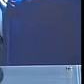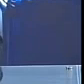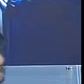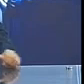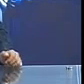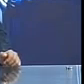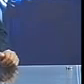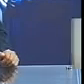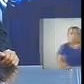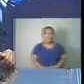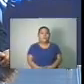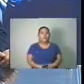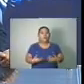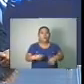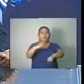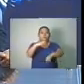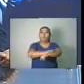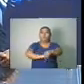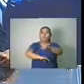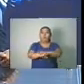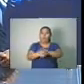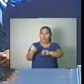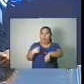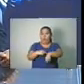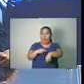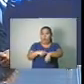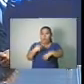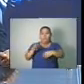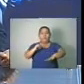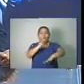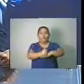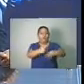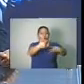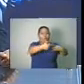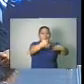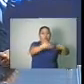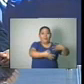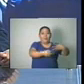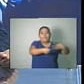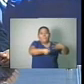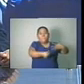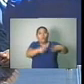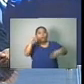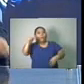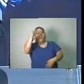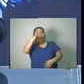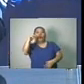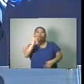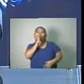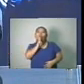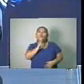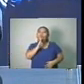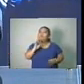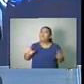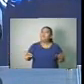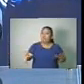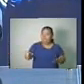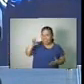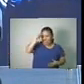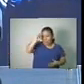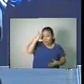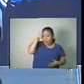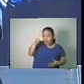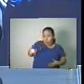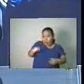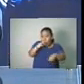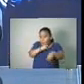100 delincuentes han sido detenidos en las primeras horas del estado de excepción en Honduras. A continuación le mostramos qué implica esa medida y el